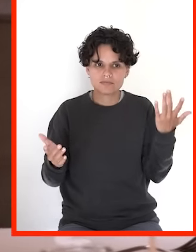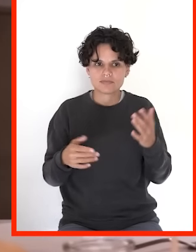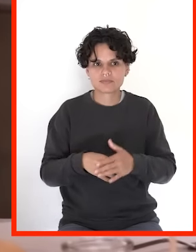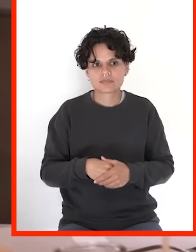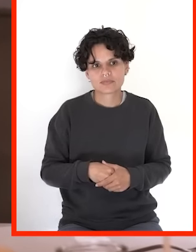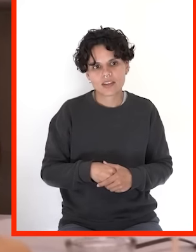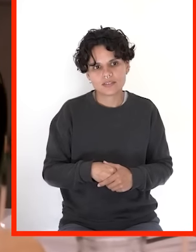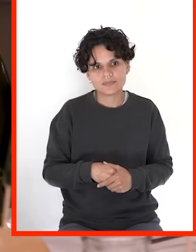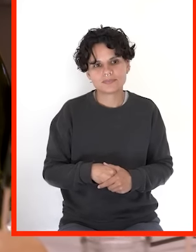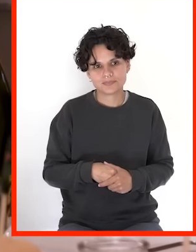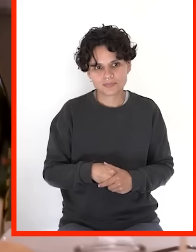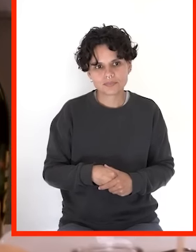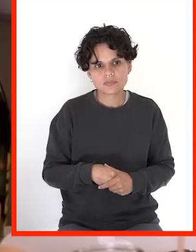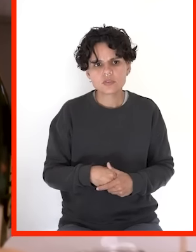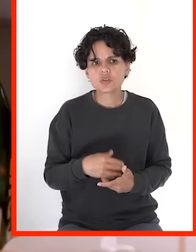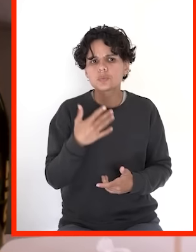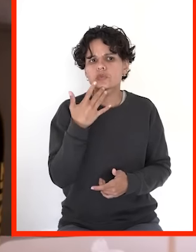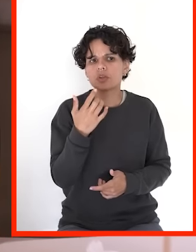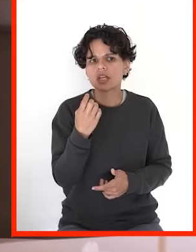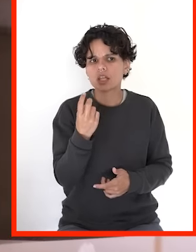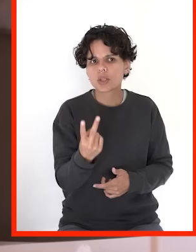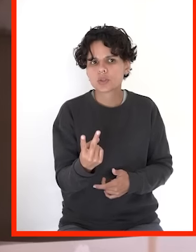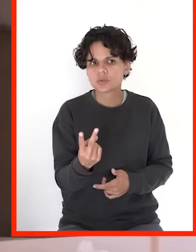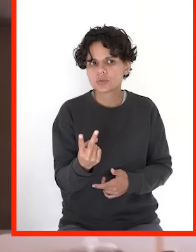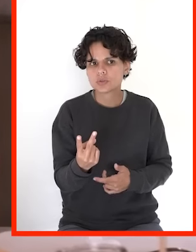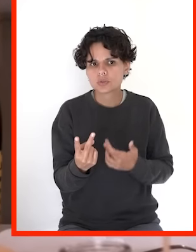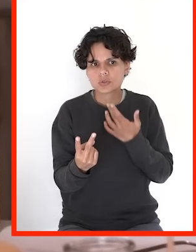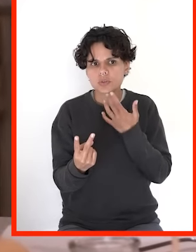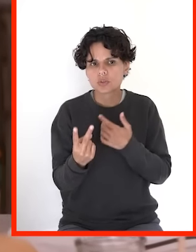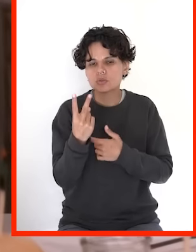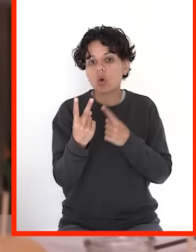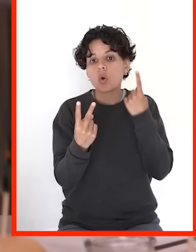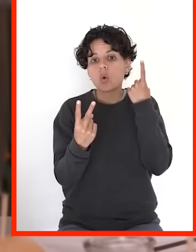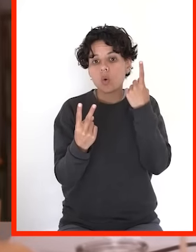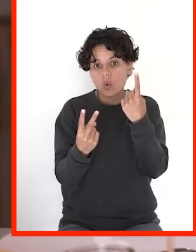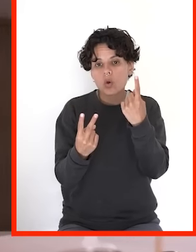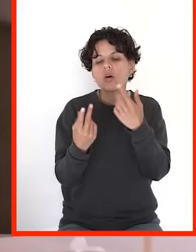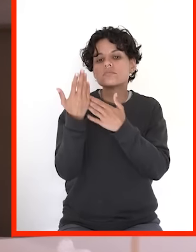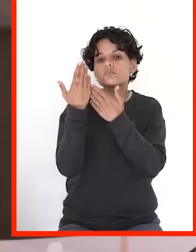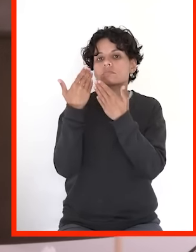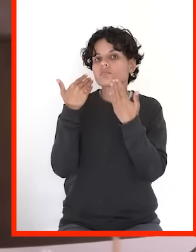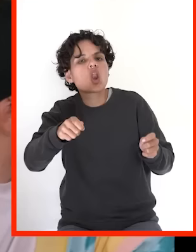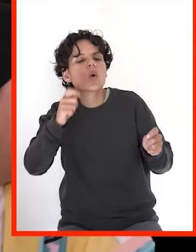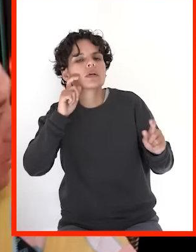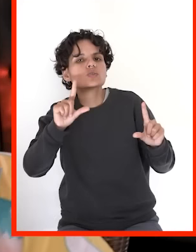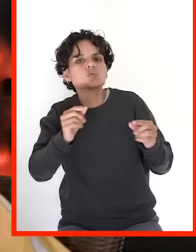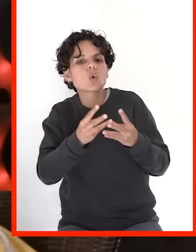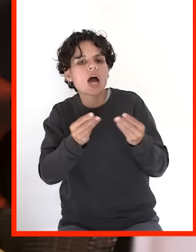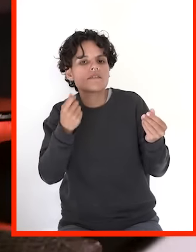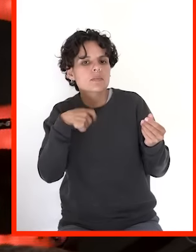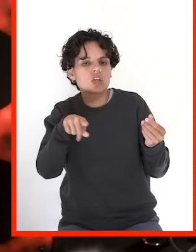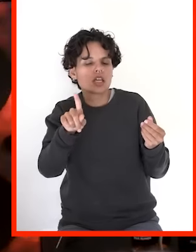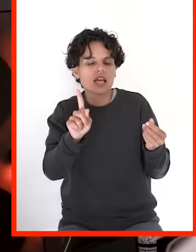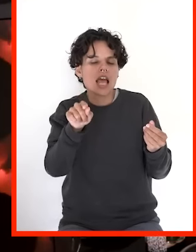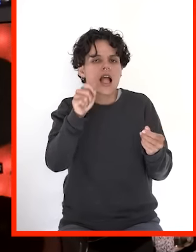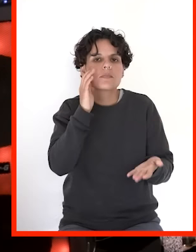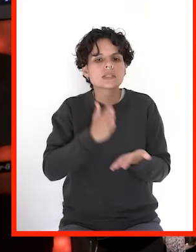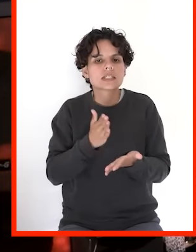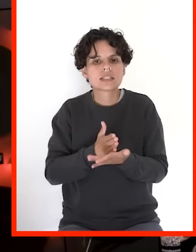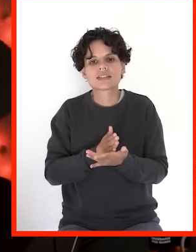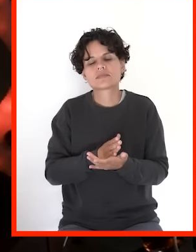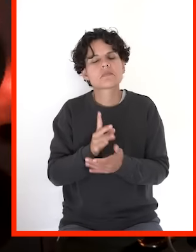ahí está. ¿Y por qué hay dos? Movimiento. Uno es para tener. Uno es para tener. Ahí está, bonito